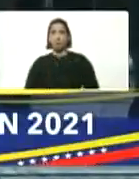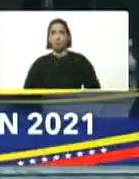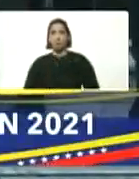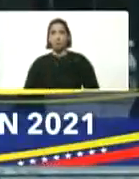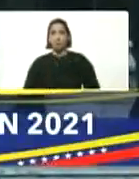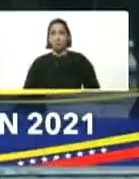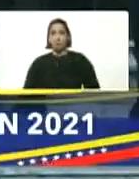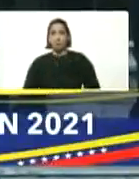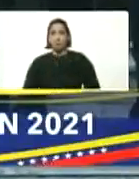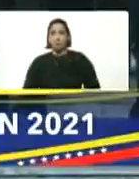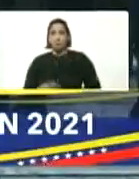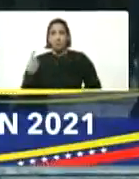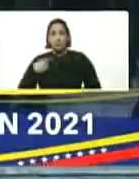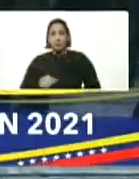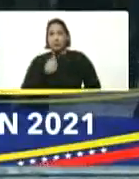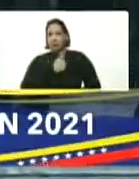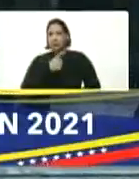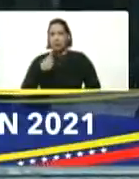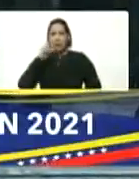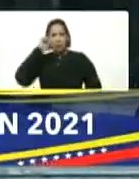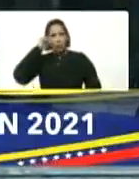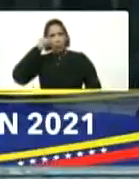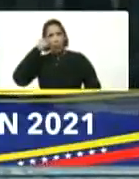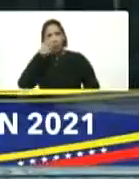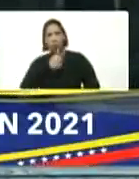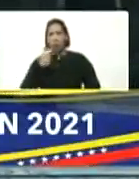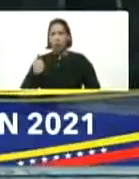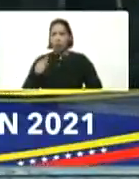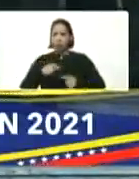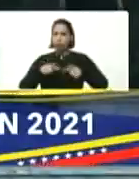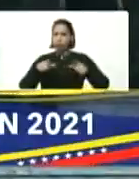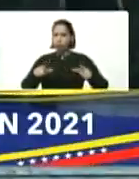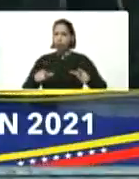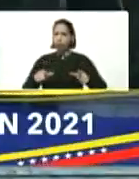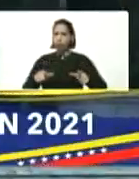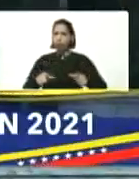Y tengo cada recuerdo de cada esquina, de cada cosa. Estuve